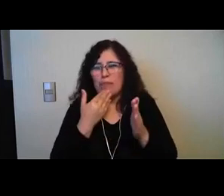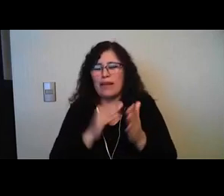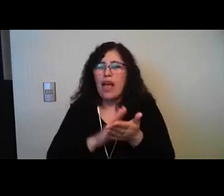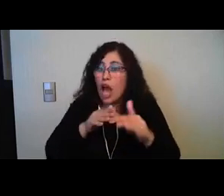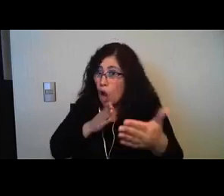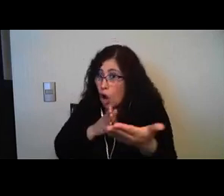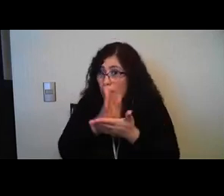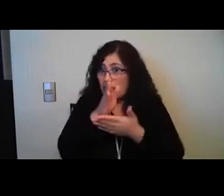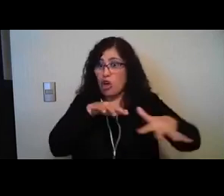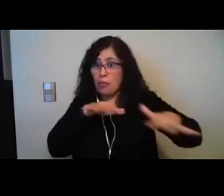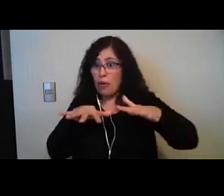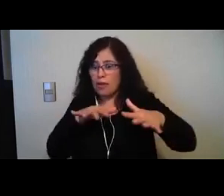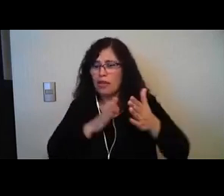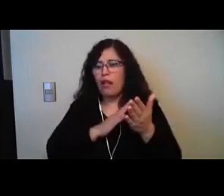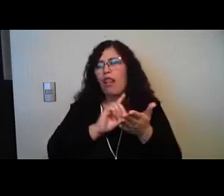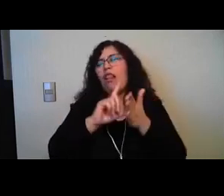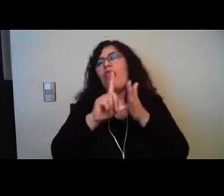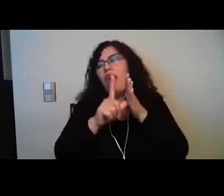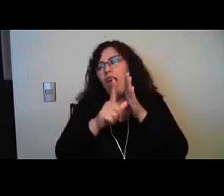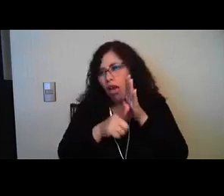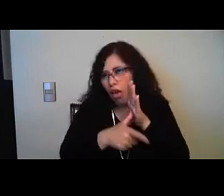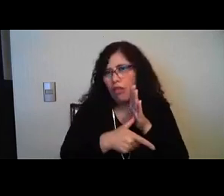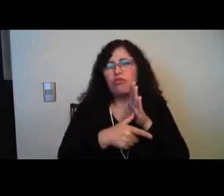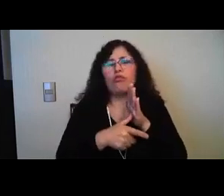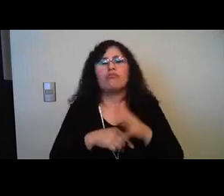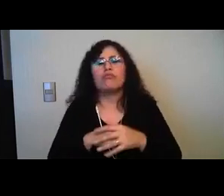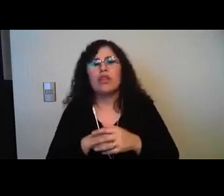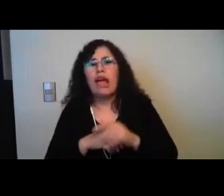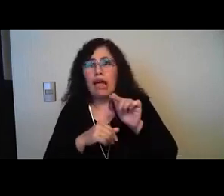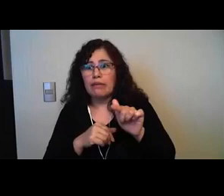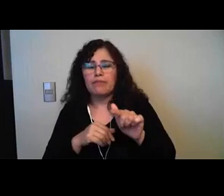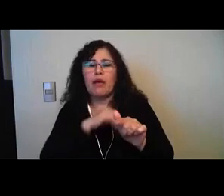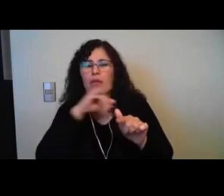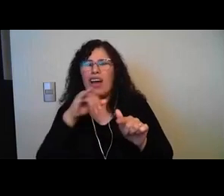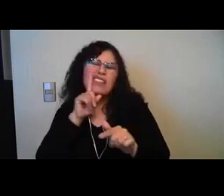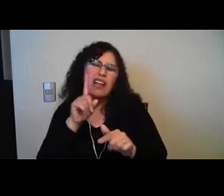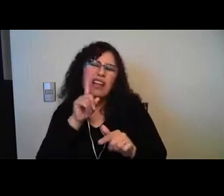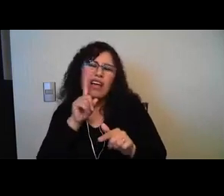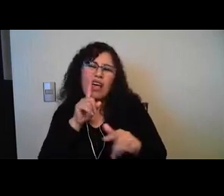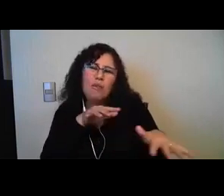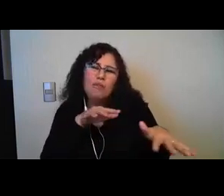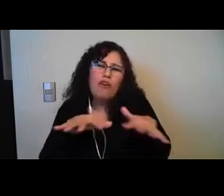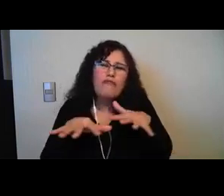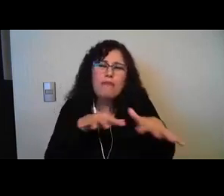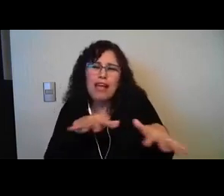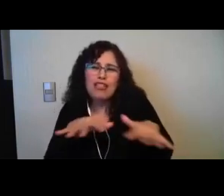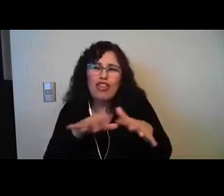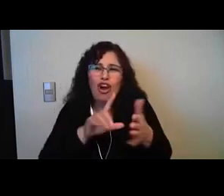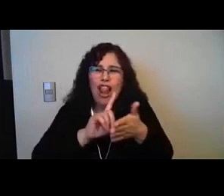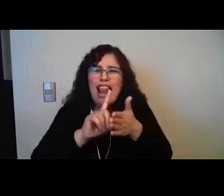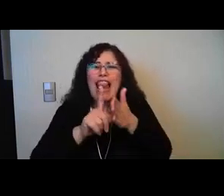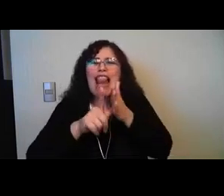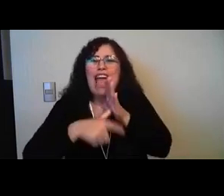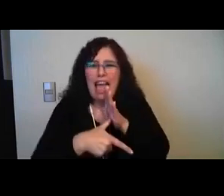más lentos, ¿cierto? Inician movimientos más lentos y tienen una ejecución de movimientos mucho más lentos, tanto para caminar